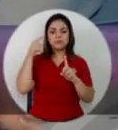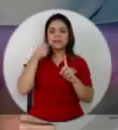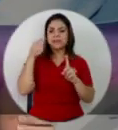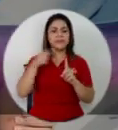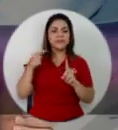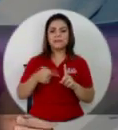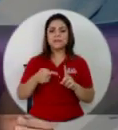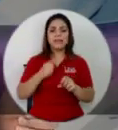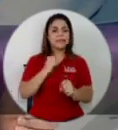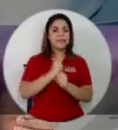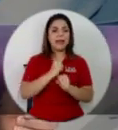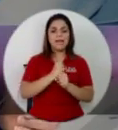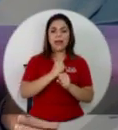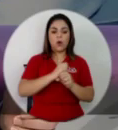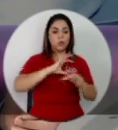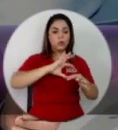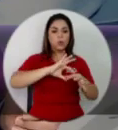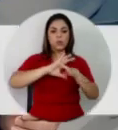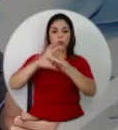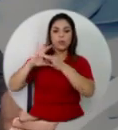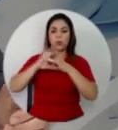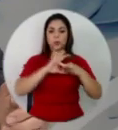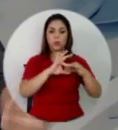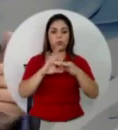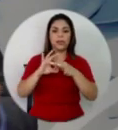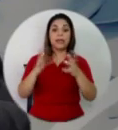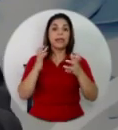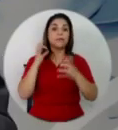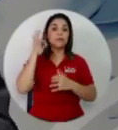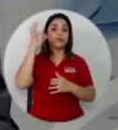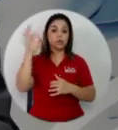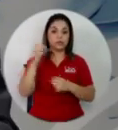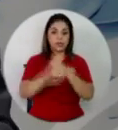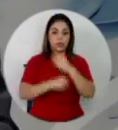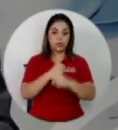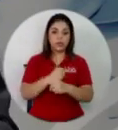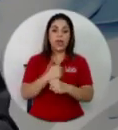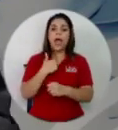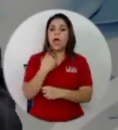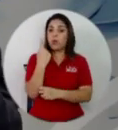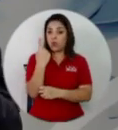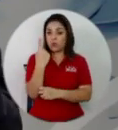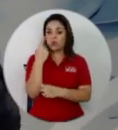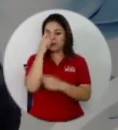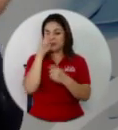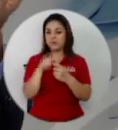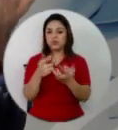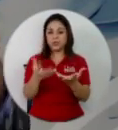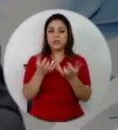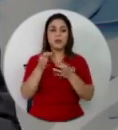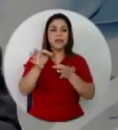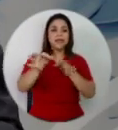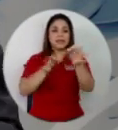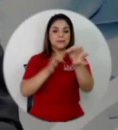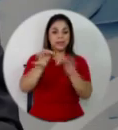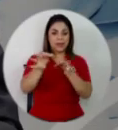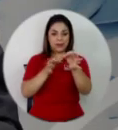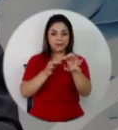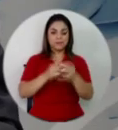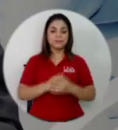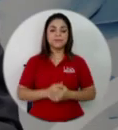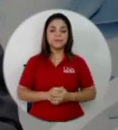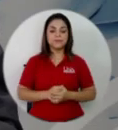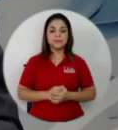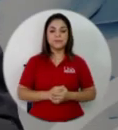trabajo articulado que queremos impulsar en los próximos años. Hay uno de particular importancia que es bueno explicárselo a todas las personas